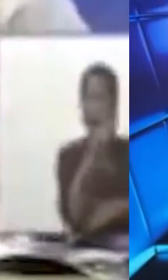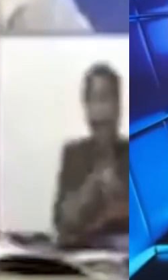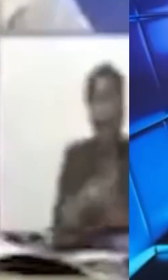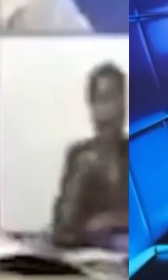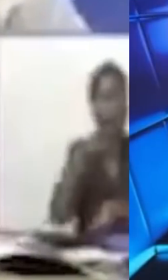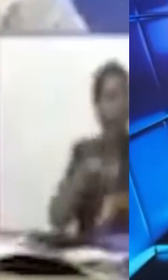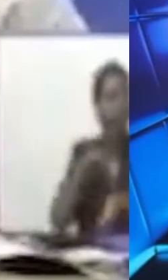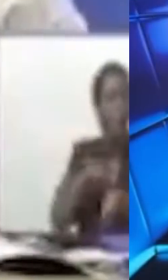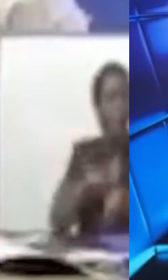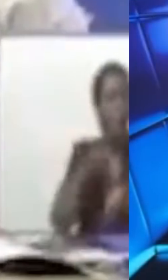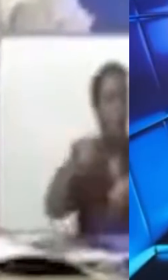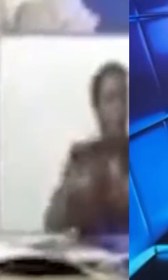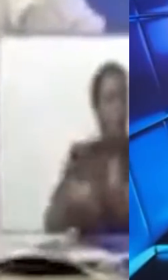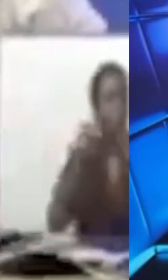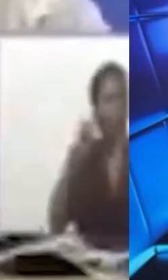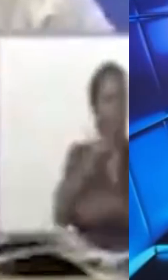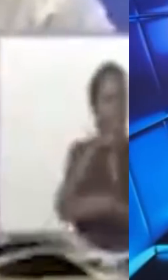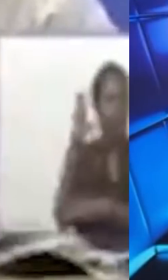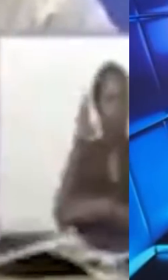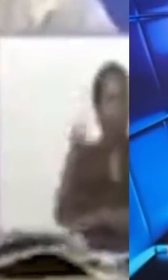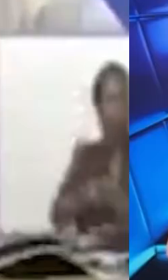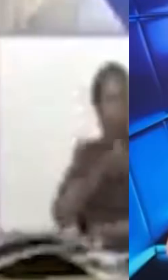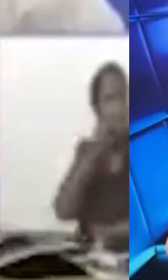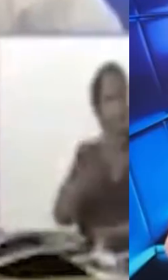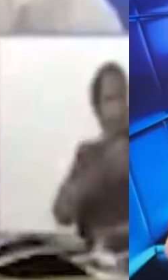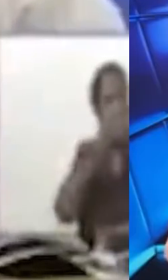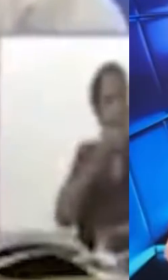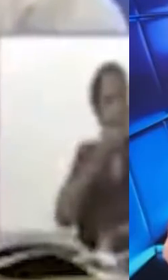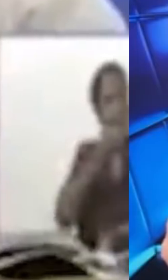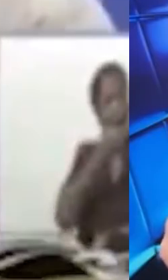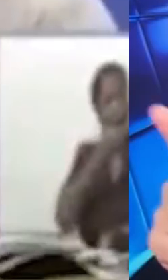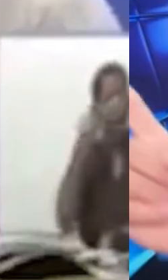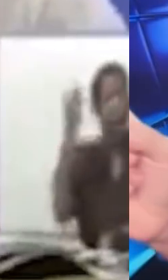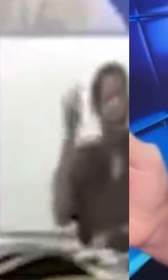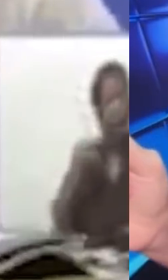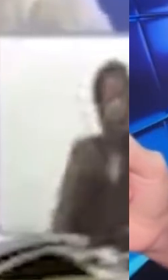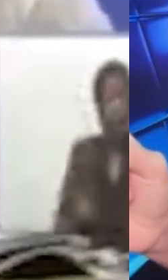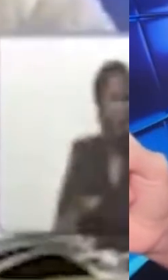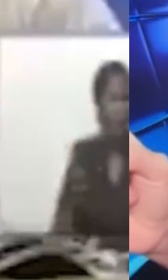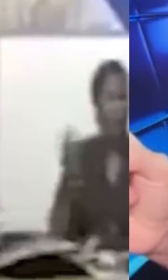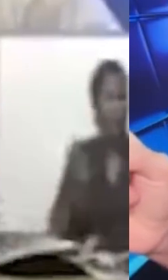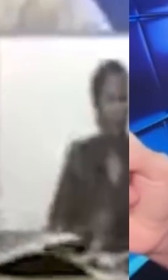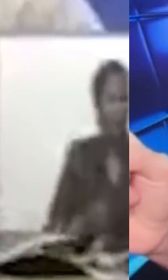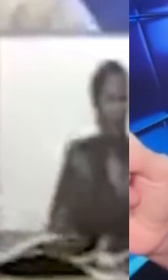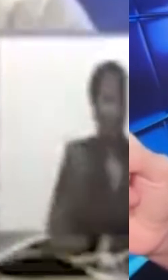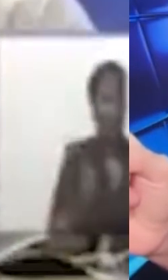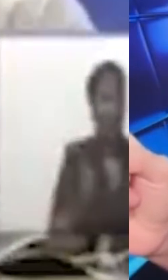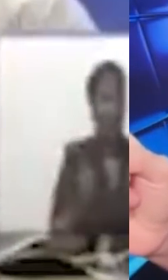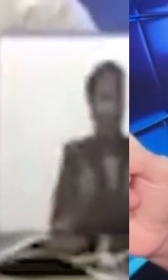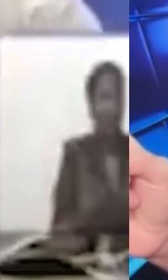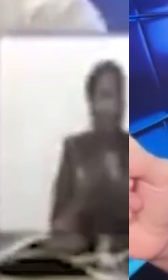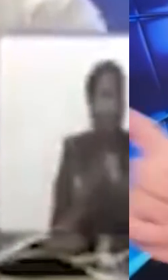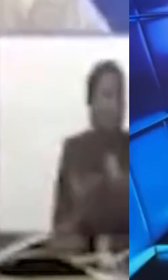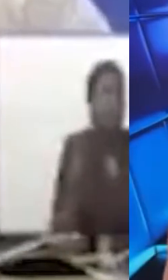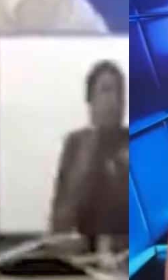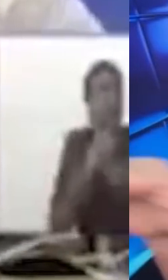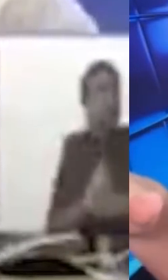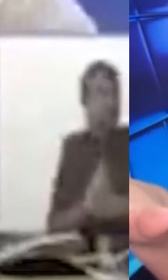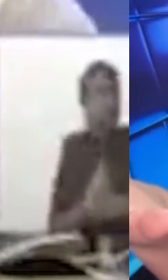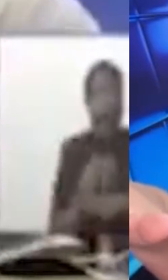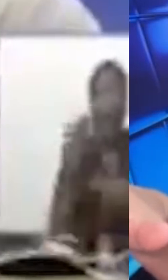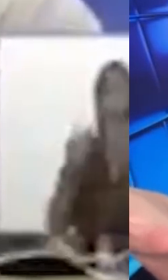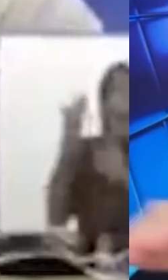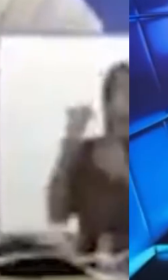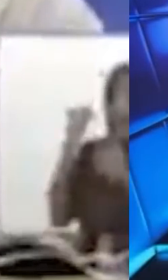enfrentando en nuestra funeraria. Yo debo decir de que lógicamente ya el transporte fúnebre fue colapsado. Decía que se